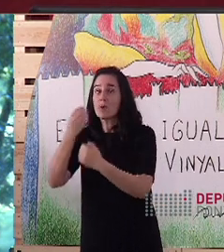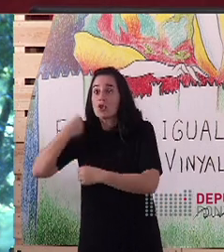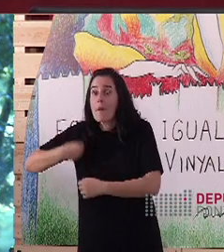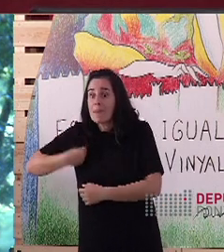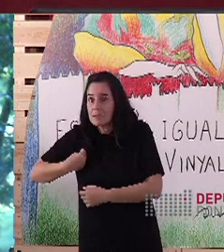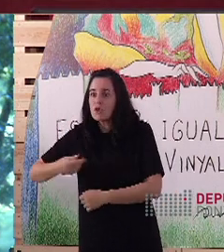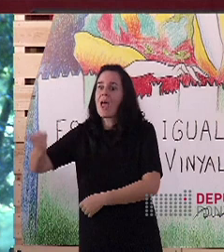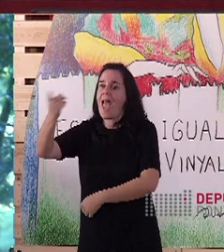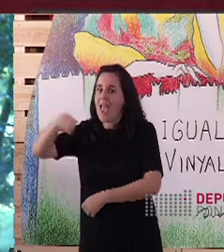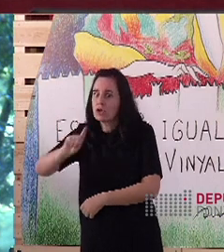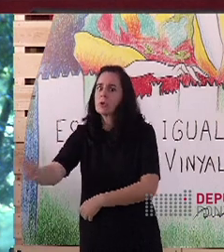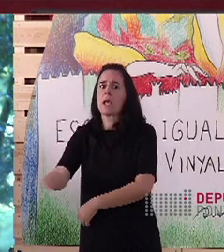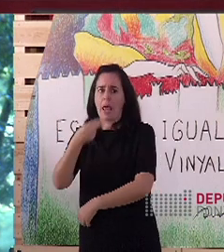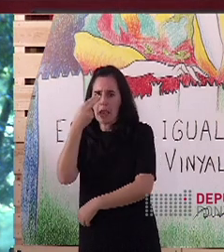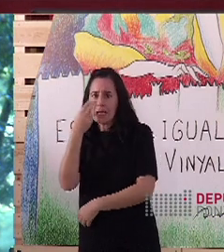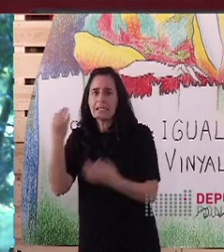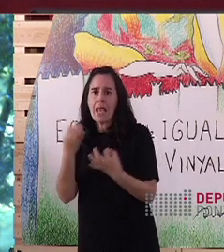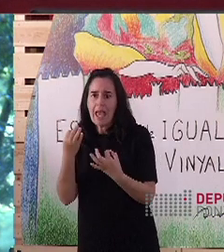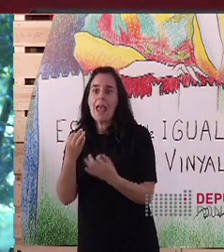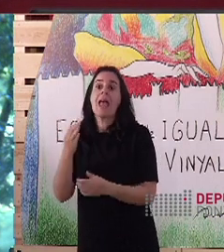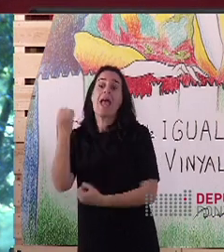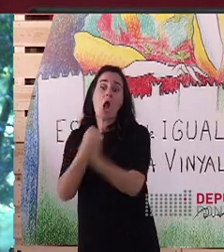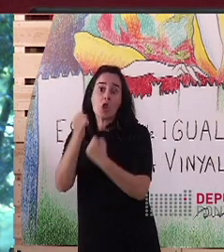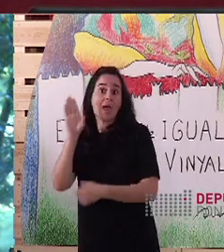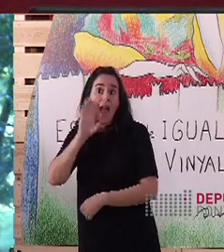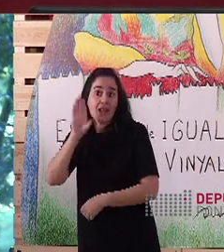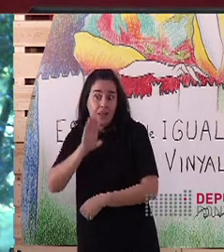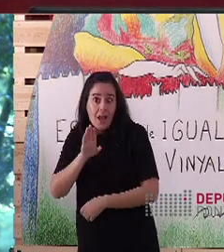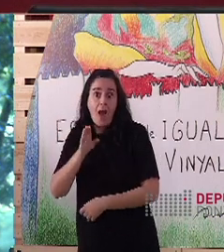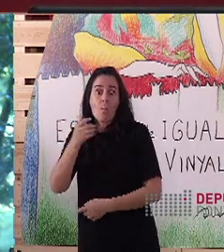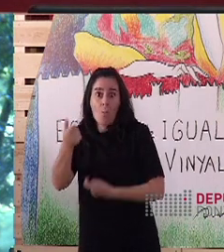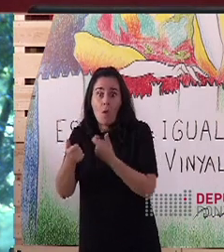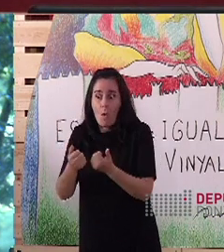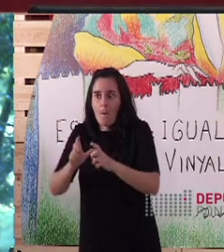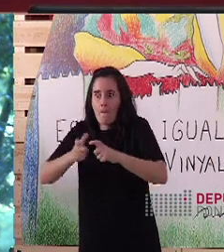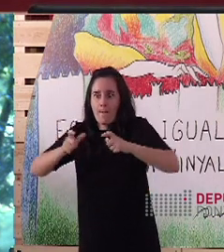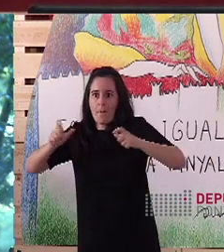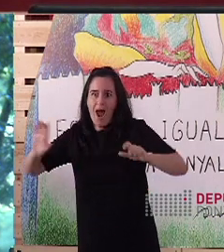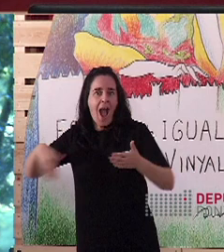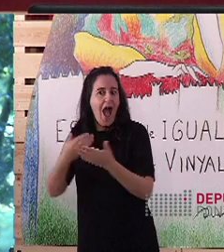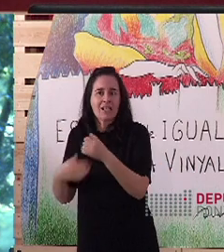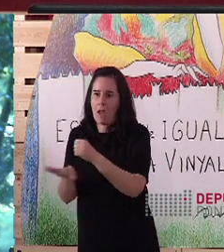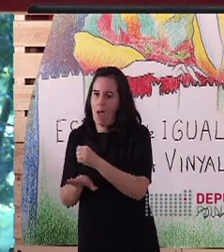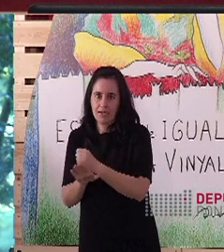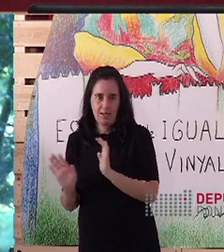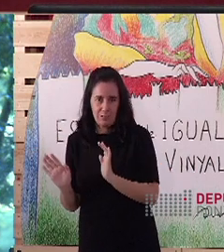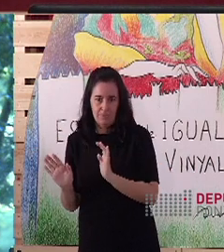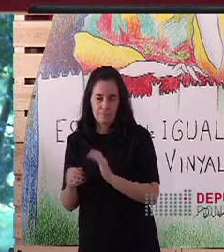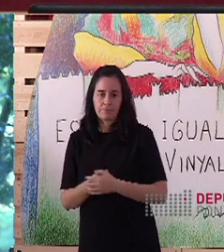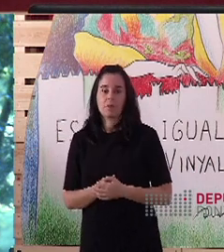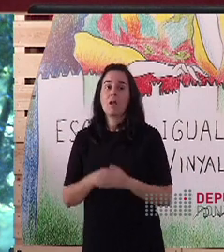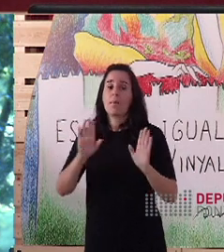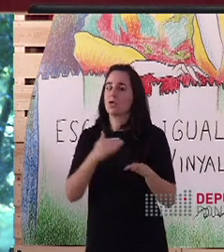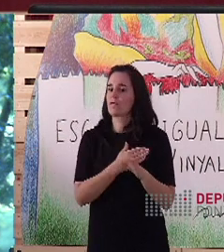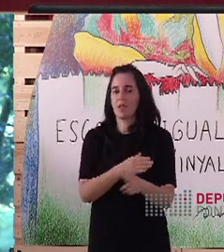más interesadas en hacer de las economías ilícitas la economía fundamental de esos países. pero no es